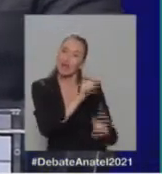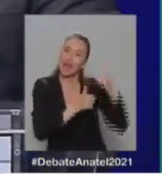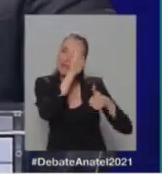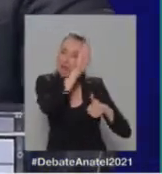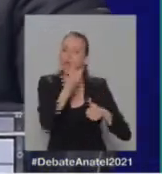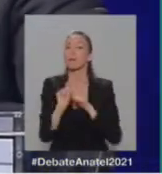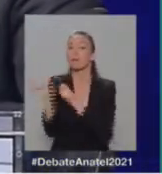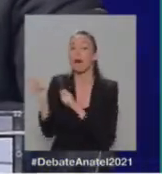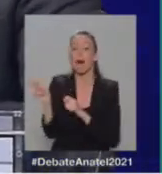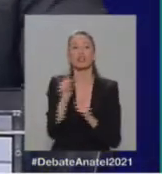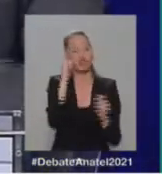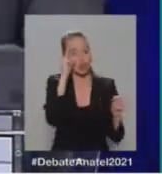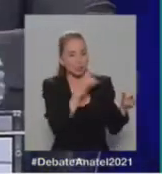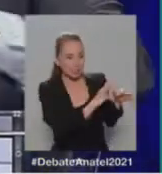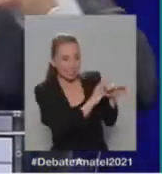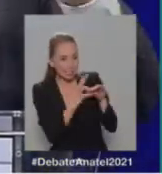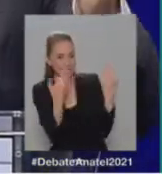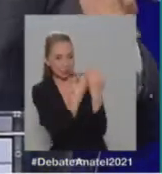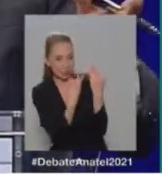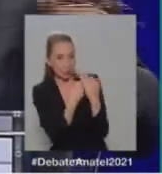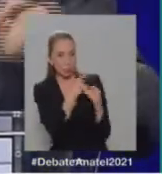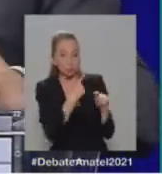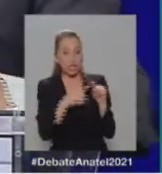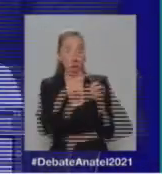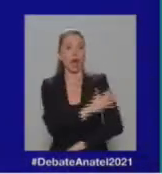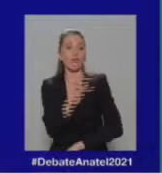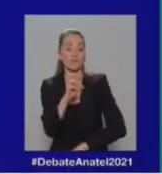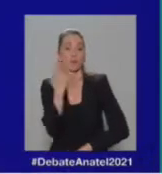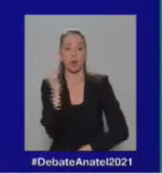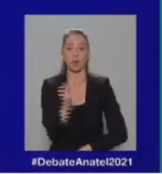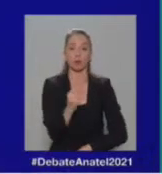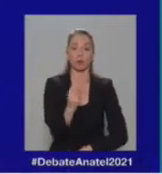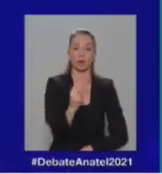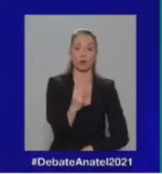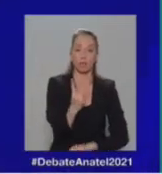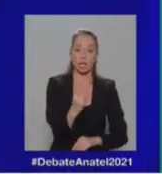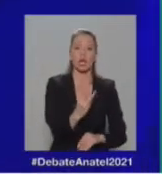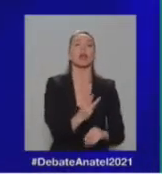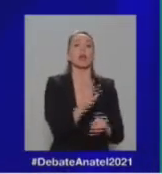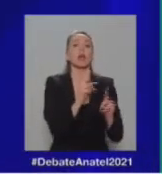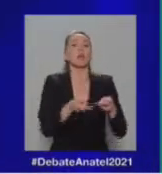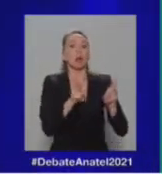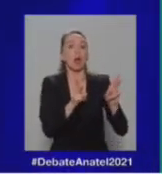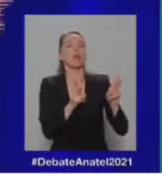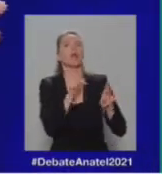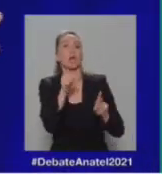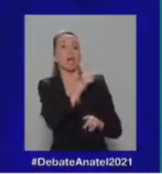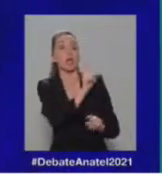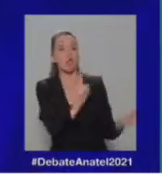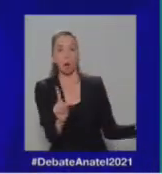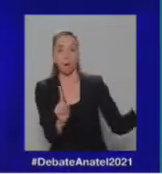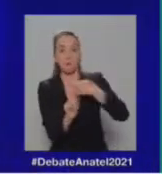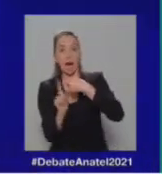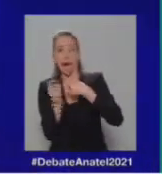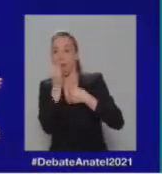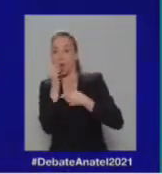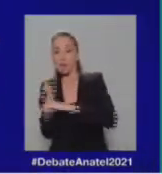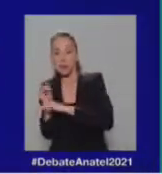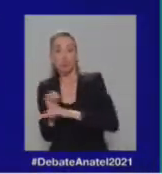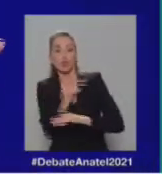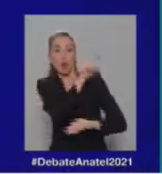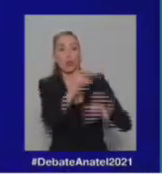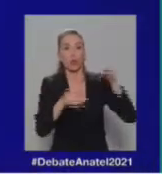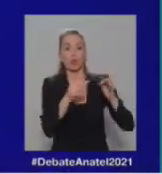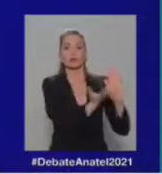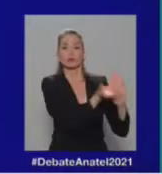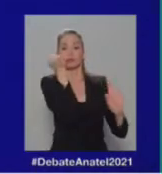de esta situación que salió a colación? Con la información que teníamos en ese momento, 1999, fueron las determinaciones que se llevaron adelante.